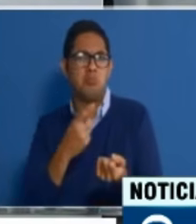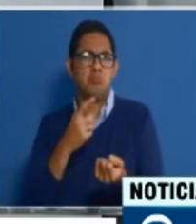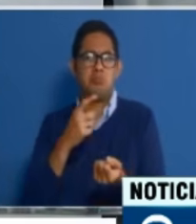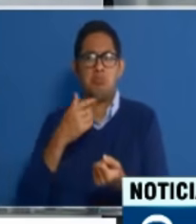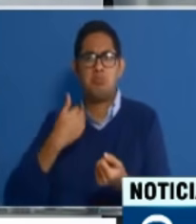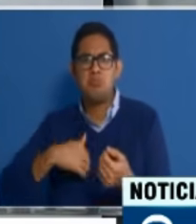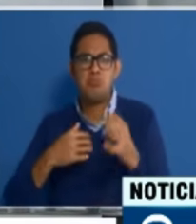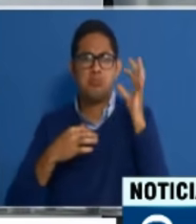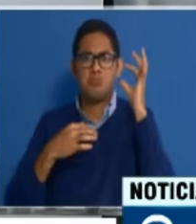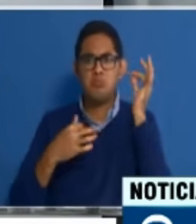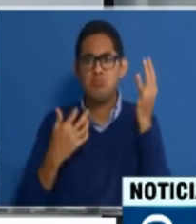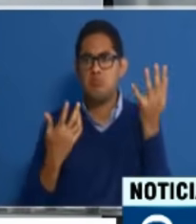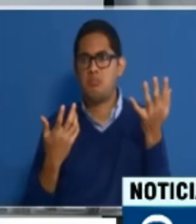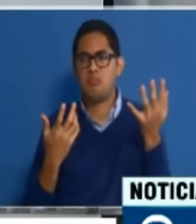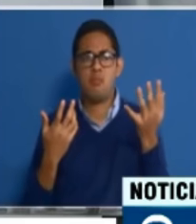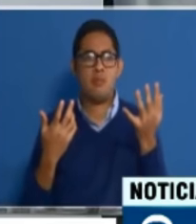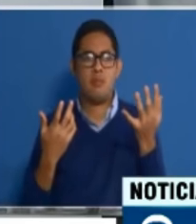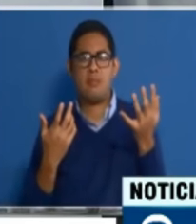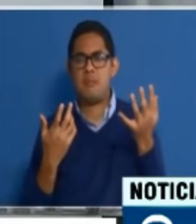tener que vernos